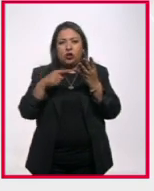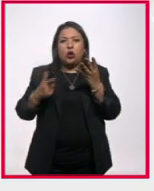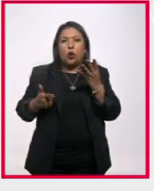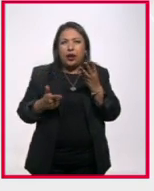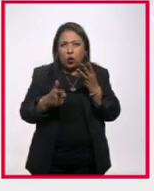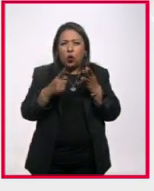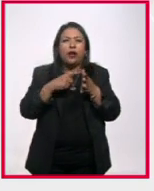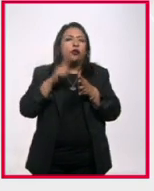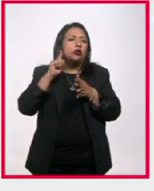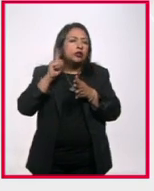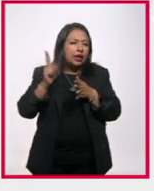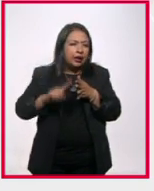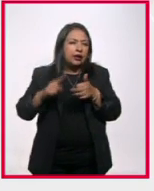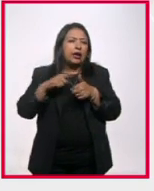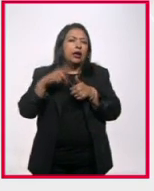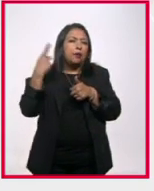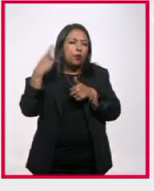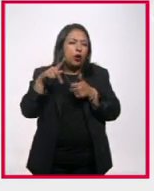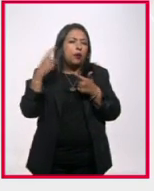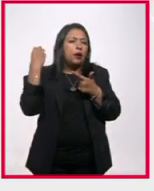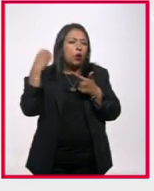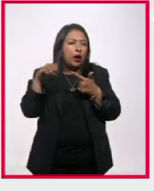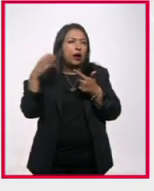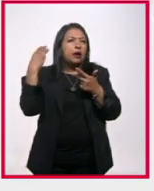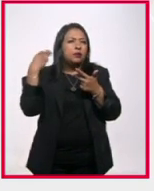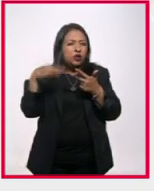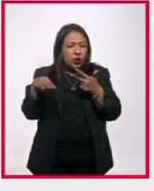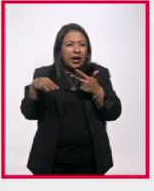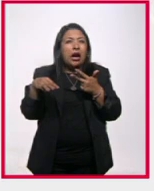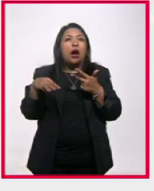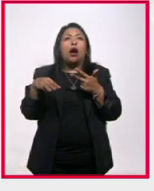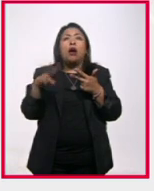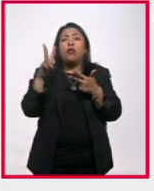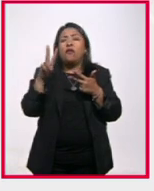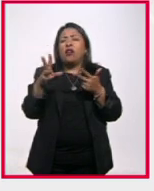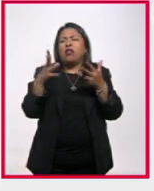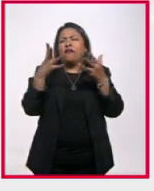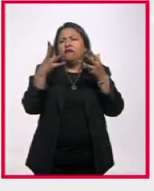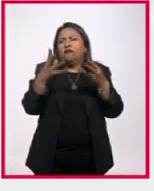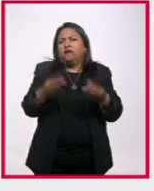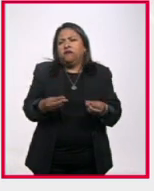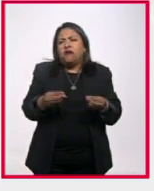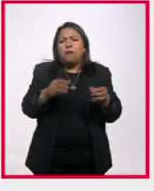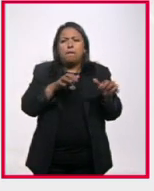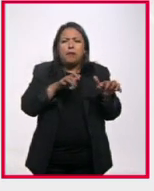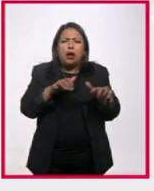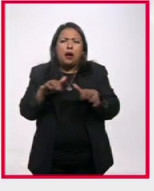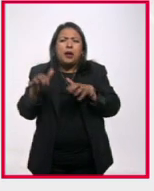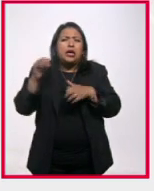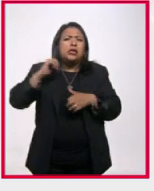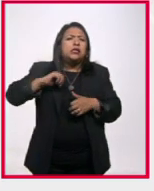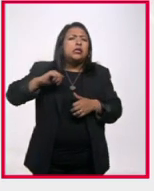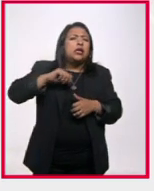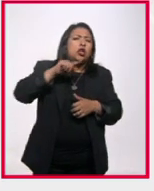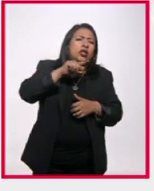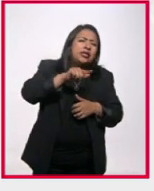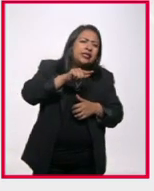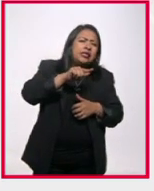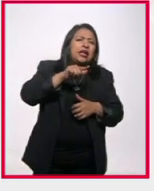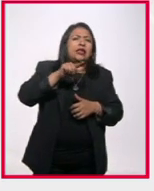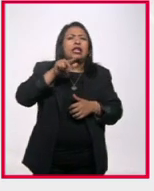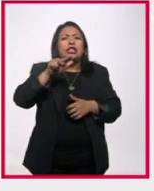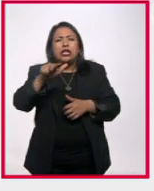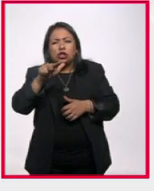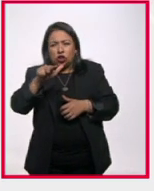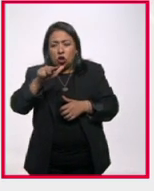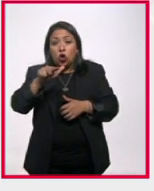una parte de Zacatecas, Puebla, Oaxaca, Michoacán. Tienen una cantidad enorme de órganos del siglo XVII, del siglo